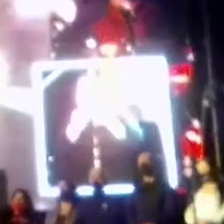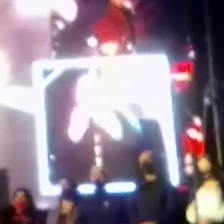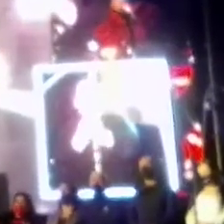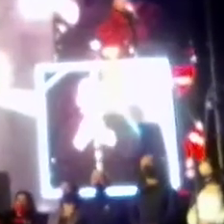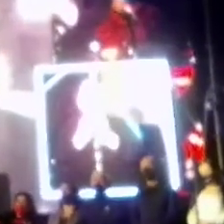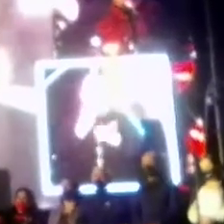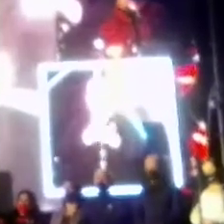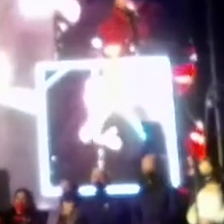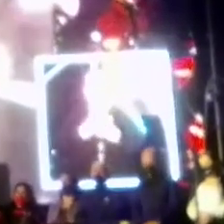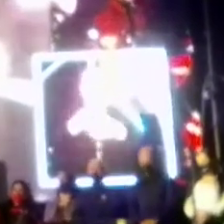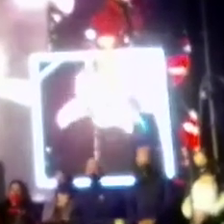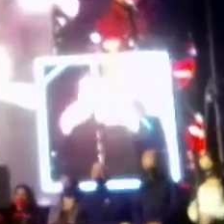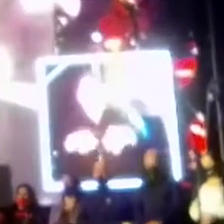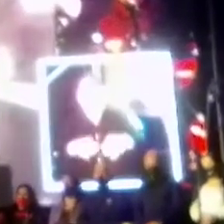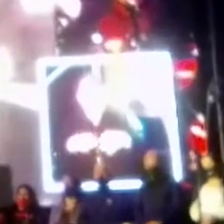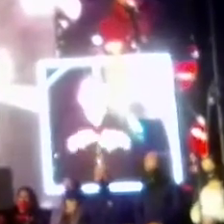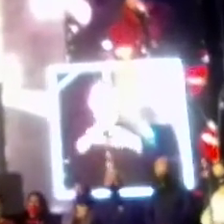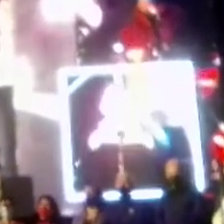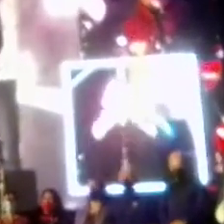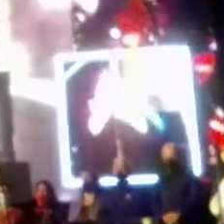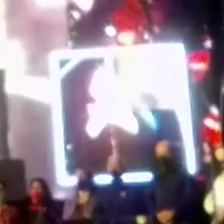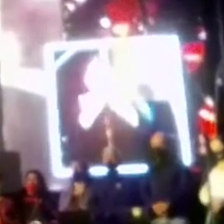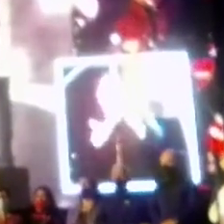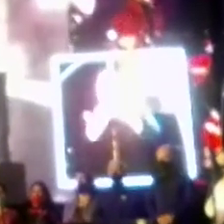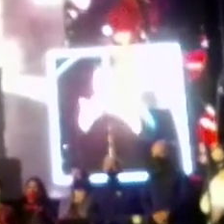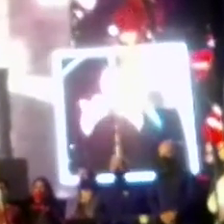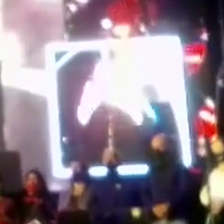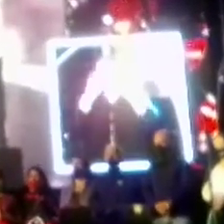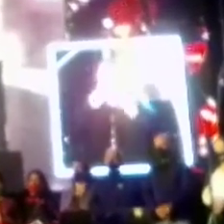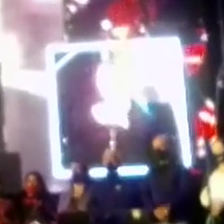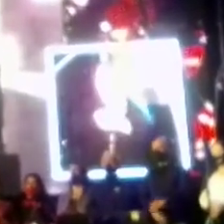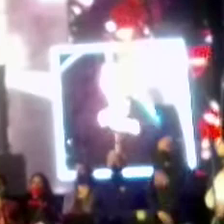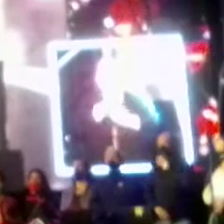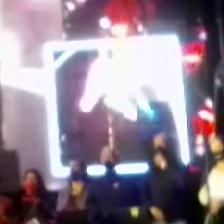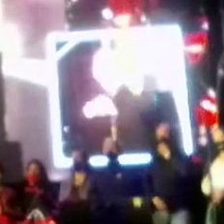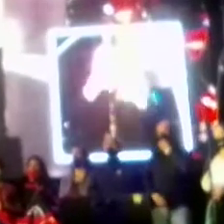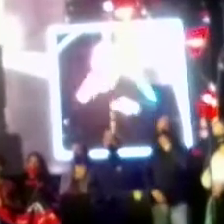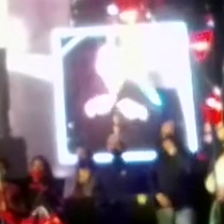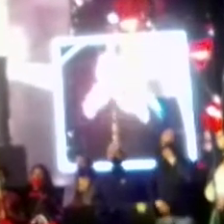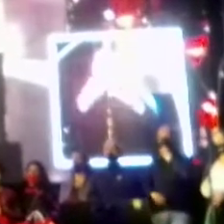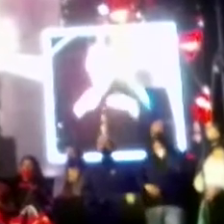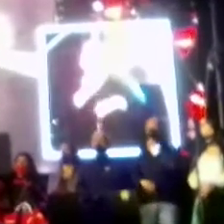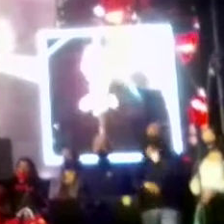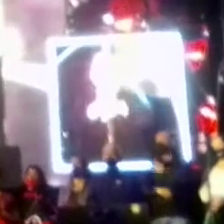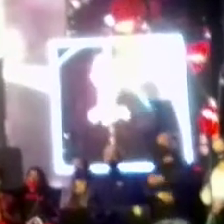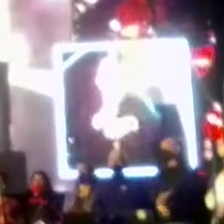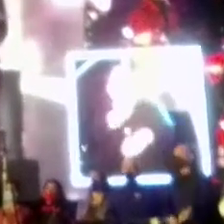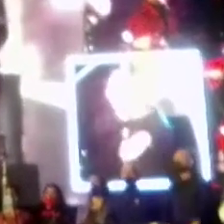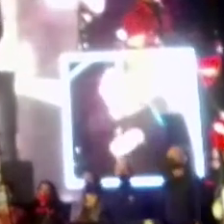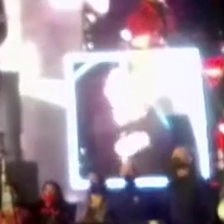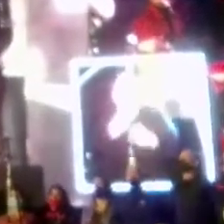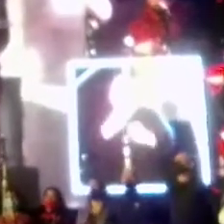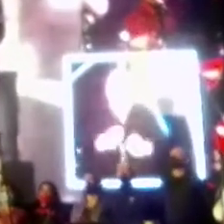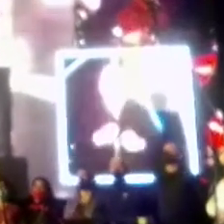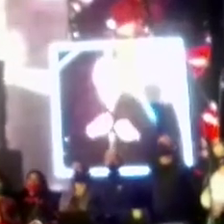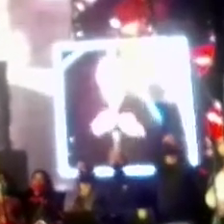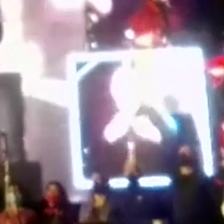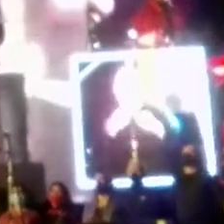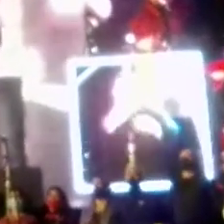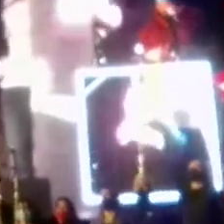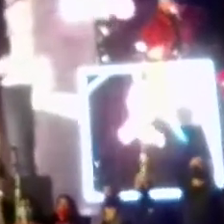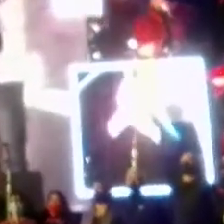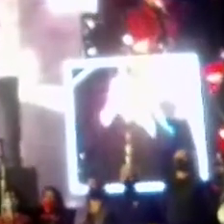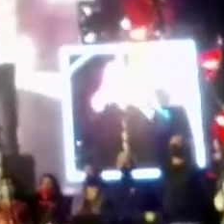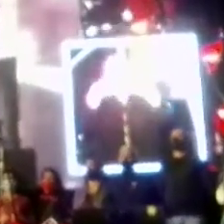derechos y garantías, cuando todo parecía más difícil, que la militancia y el pueblo se puso la campaña al hombro y contra muchos